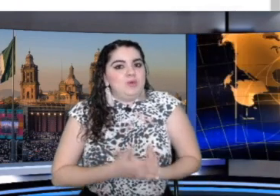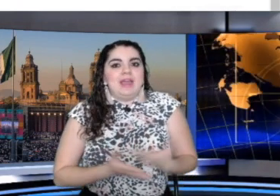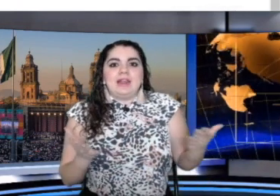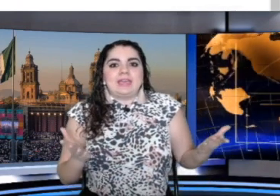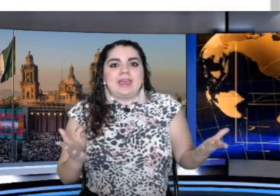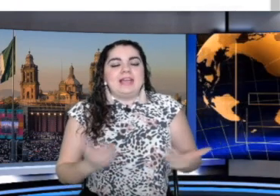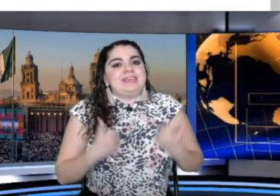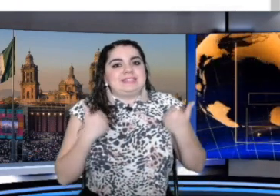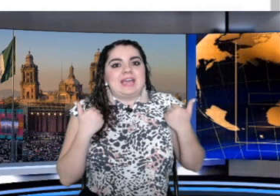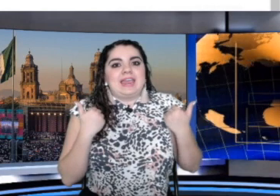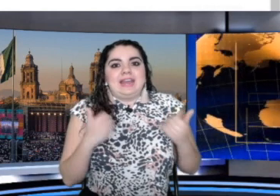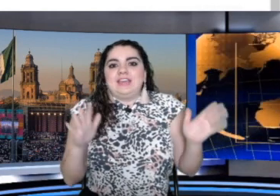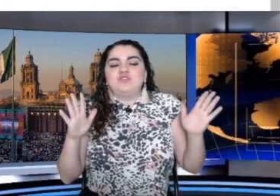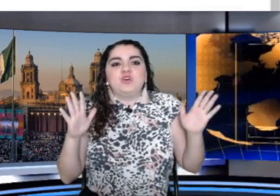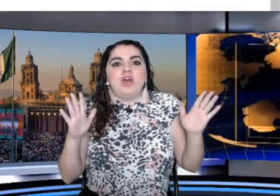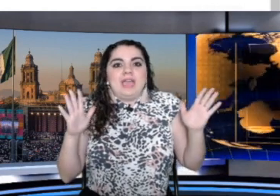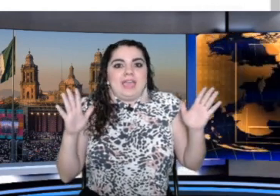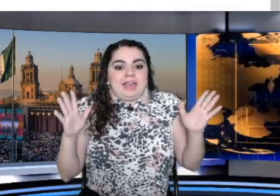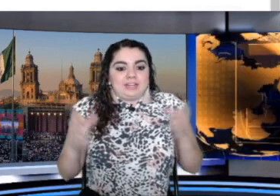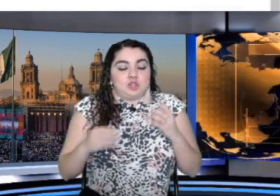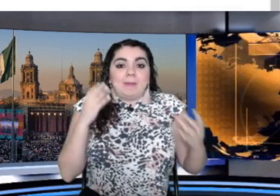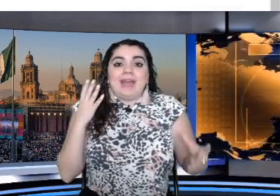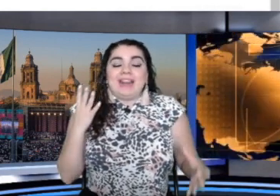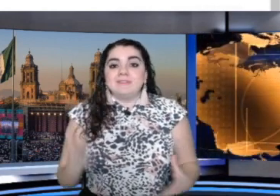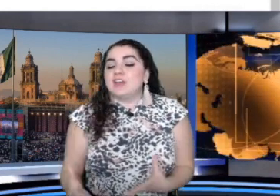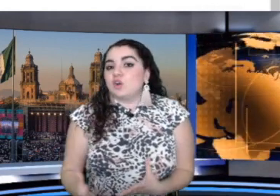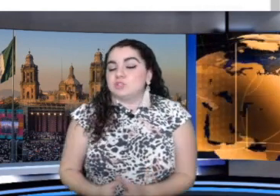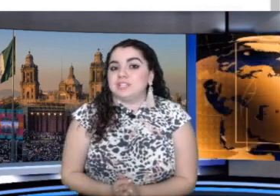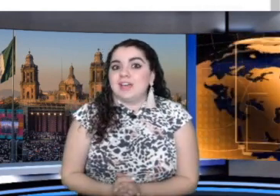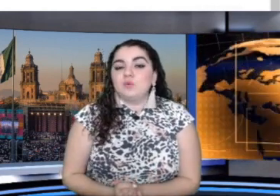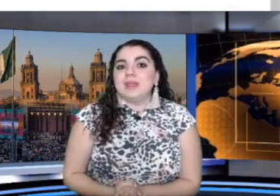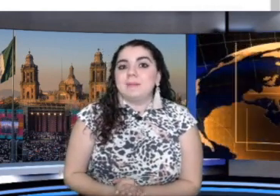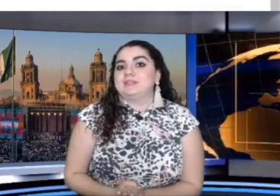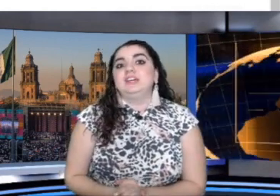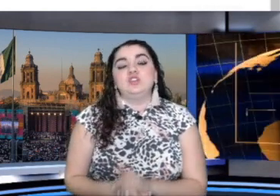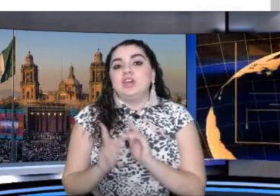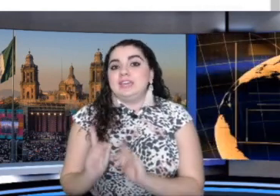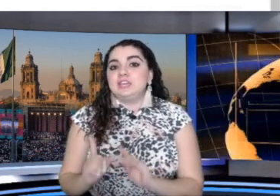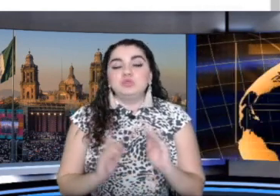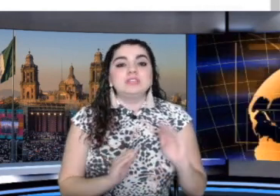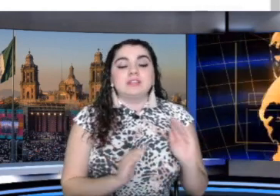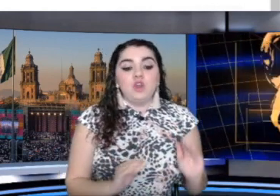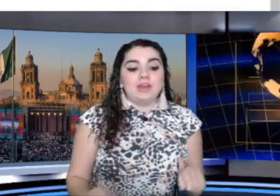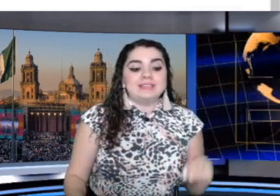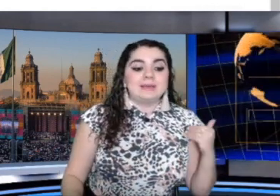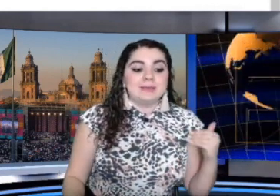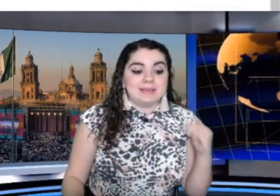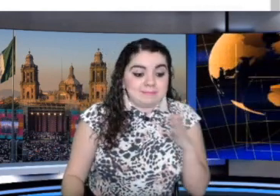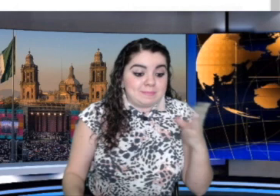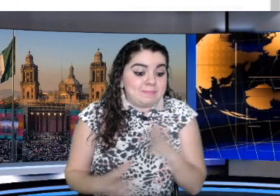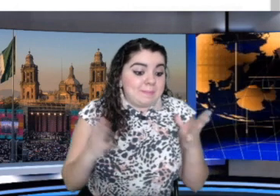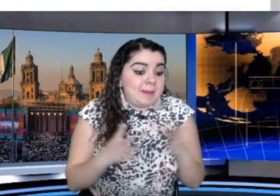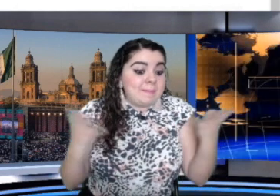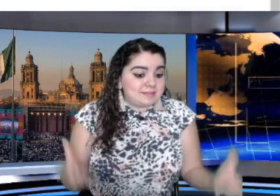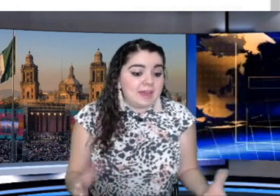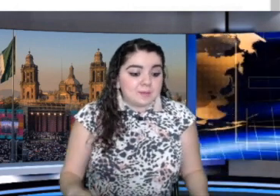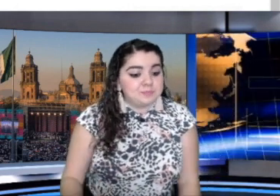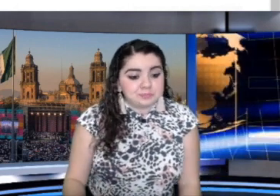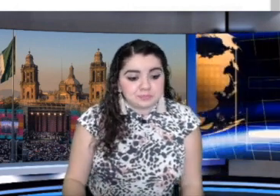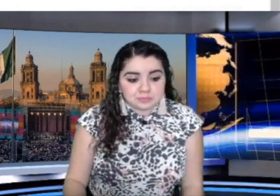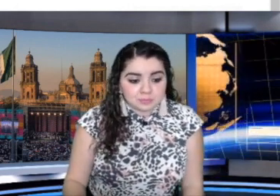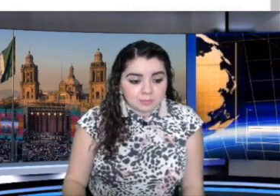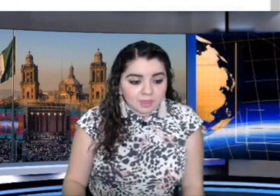tomando muy a la ligera y está queriendo retomar la vida como si nada hubiera pasado, y esto es lo que se va a